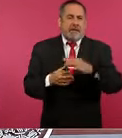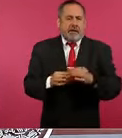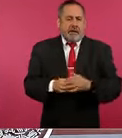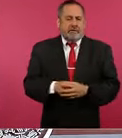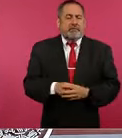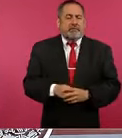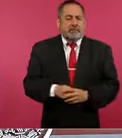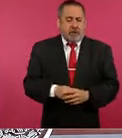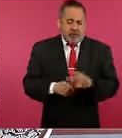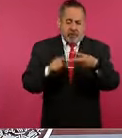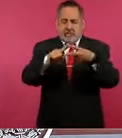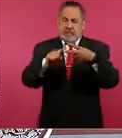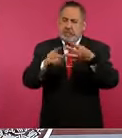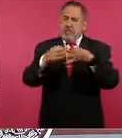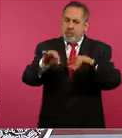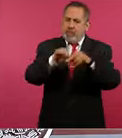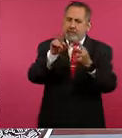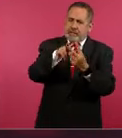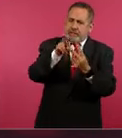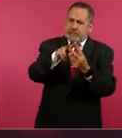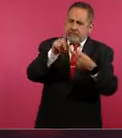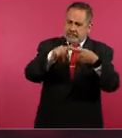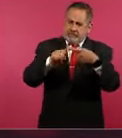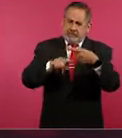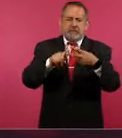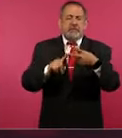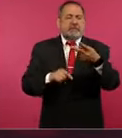fueron importantes. La